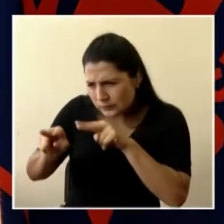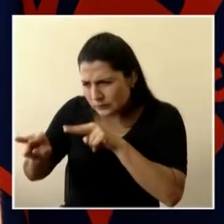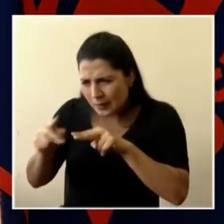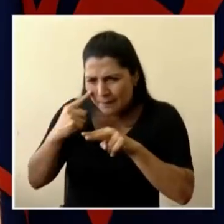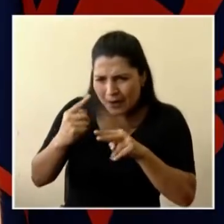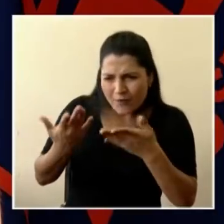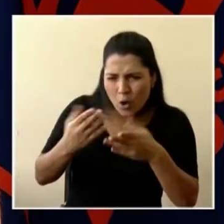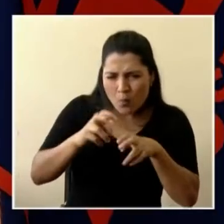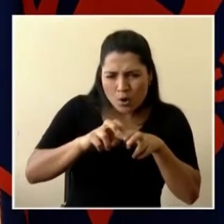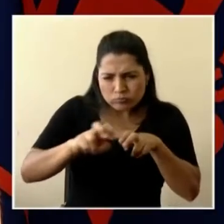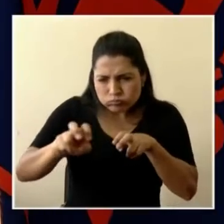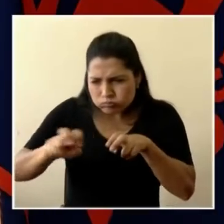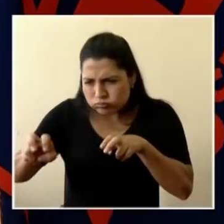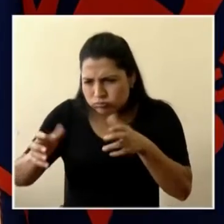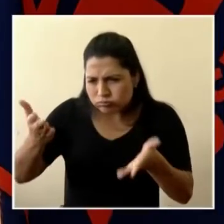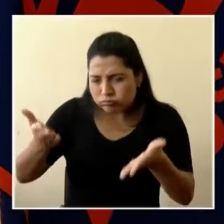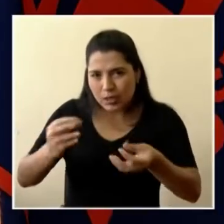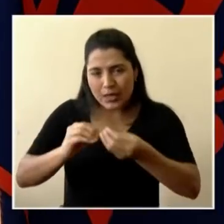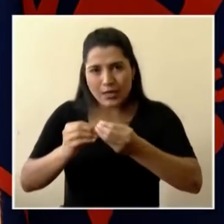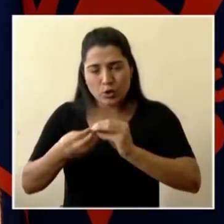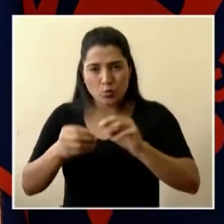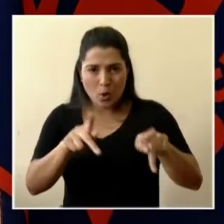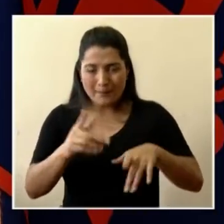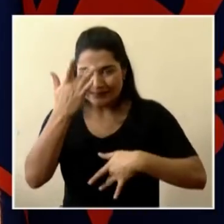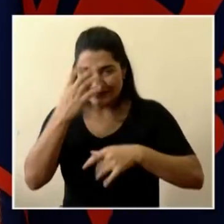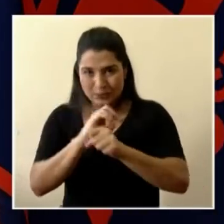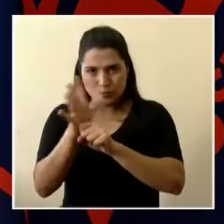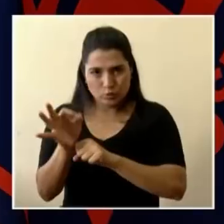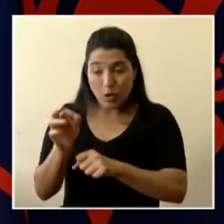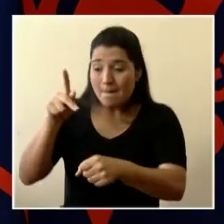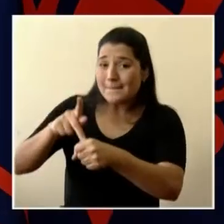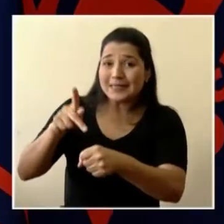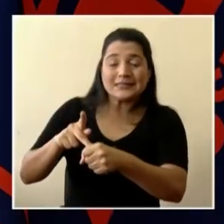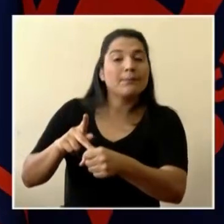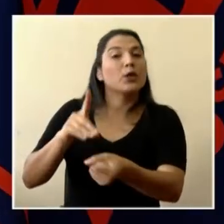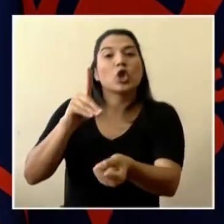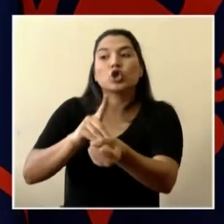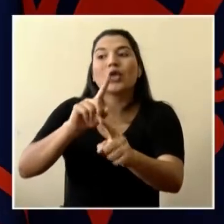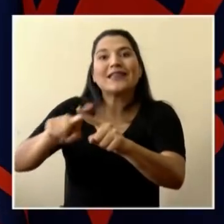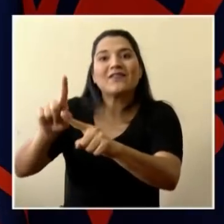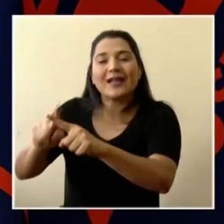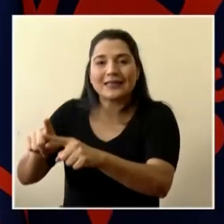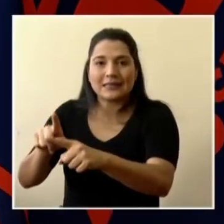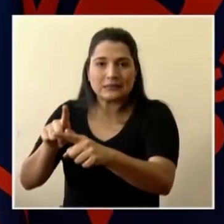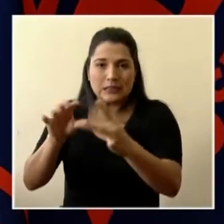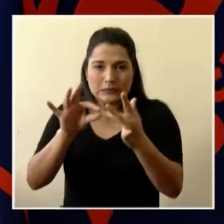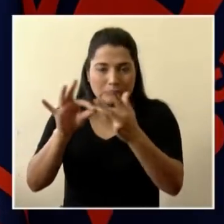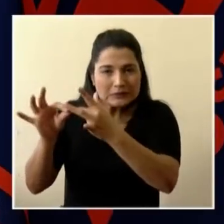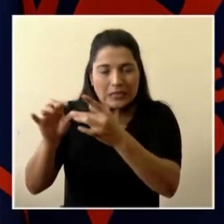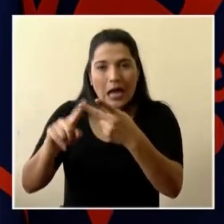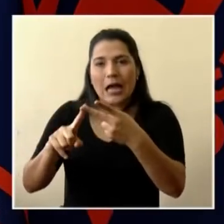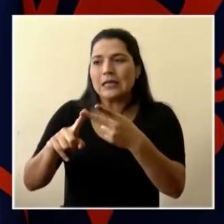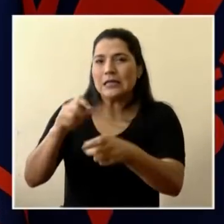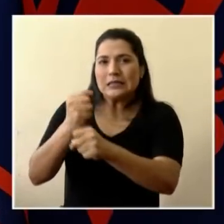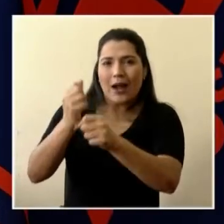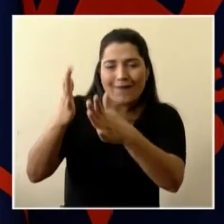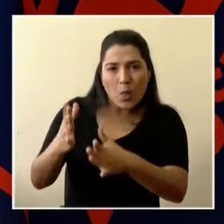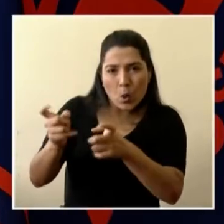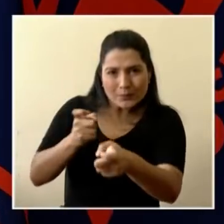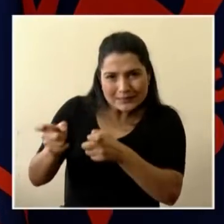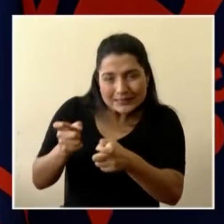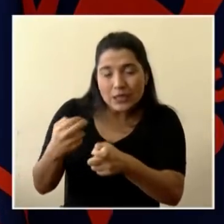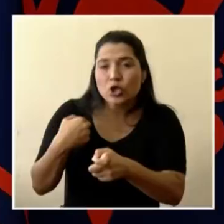intensivistas, emergenciólogos, personal administrativo, personal de diferentes áreas, y la idea es distribuir los recursos de la